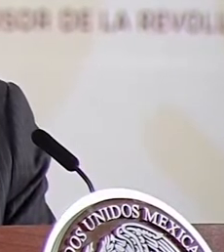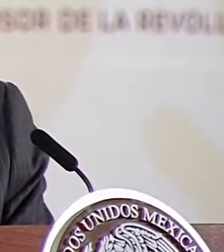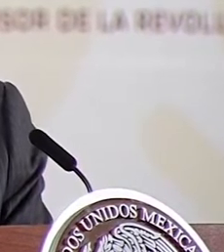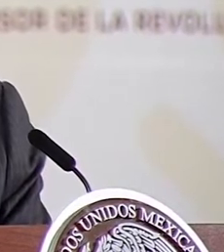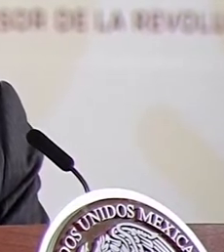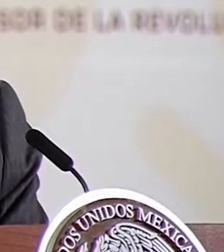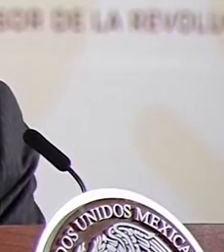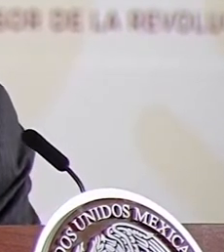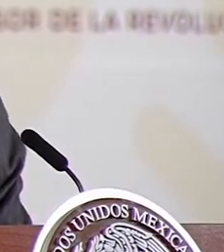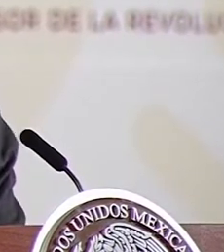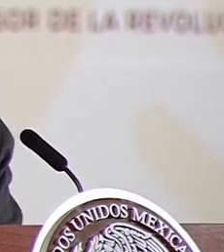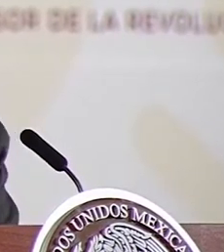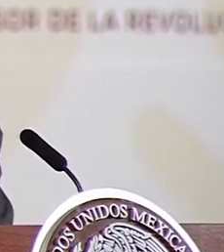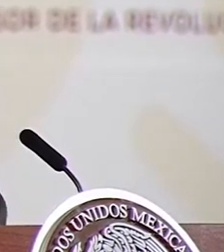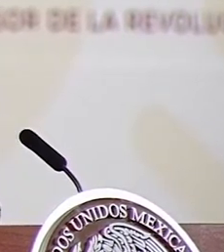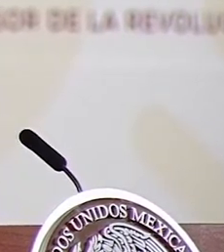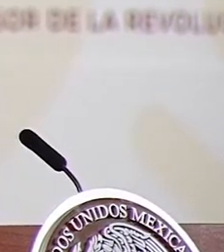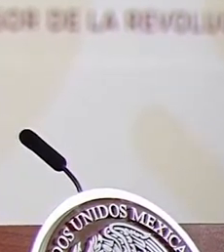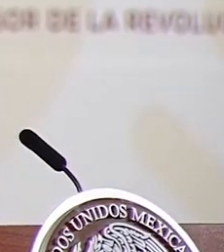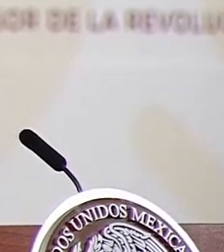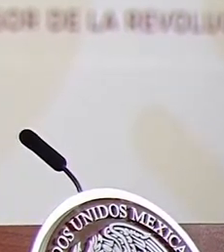las policías de